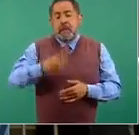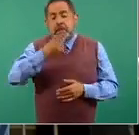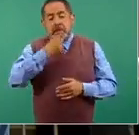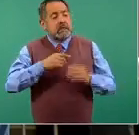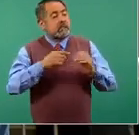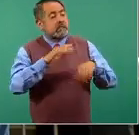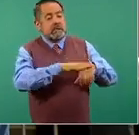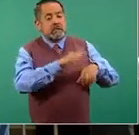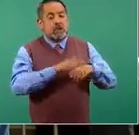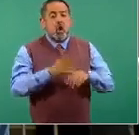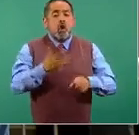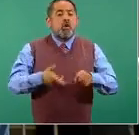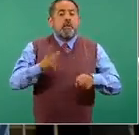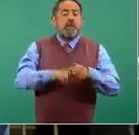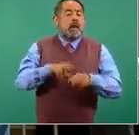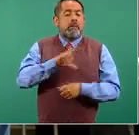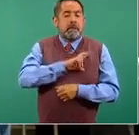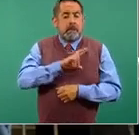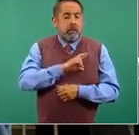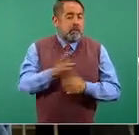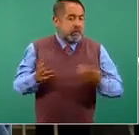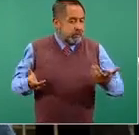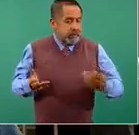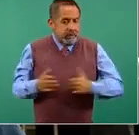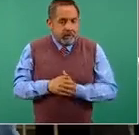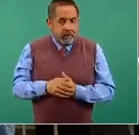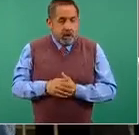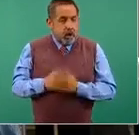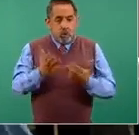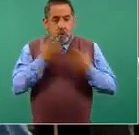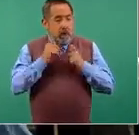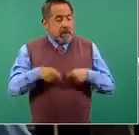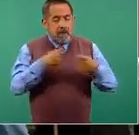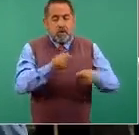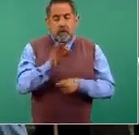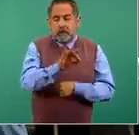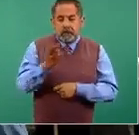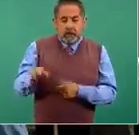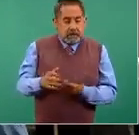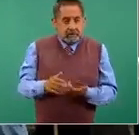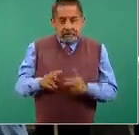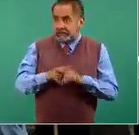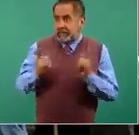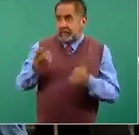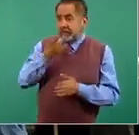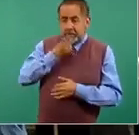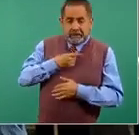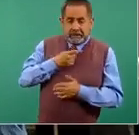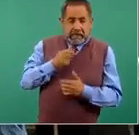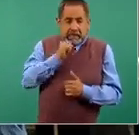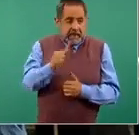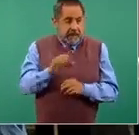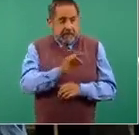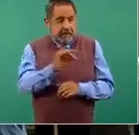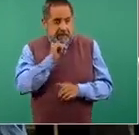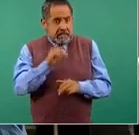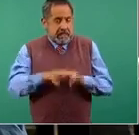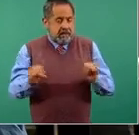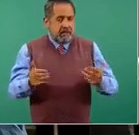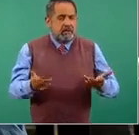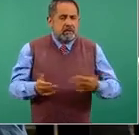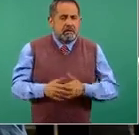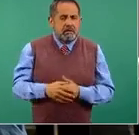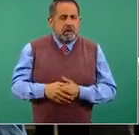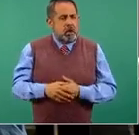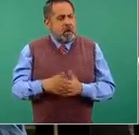los médicos de hospitales privados que no les han dado fecha y nadie les da fecha. Entonces, ¿por qué